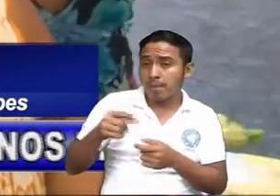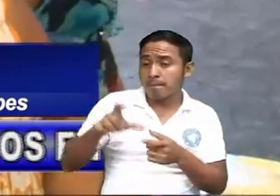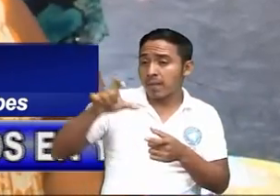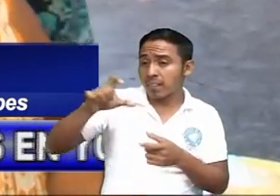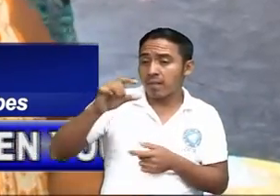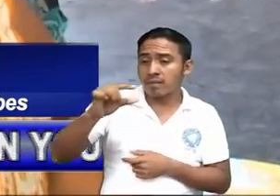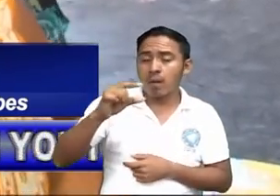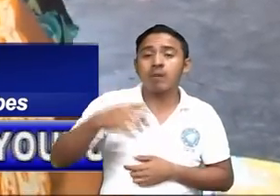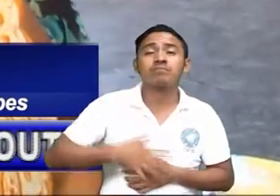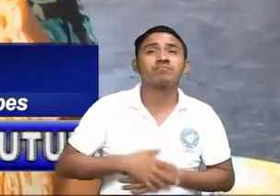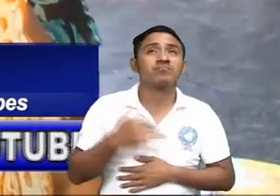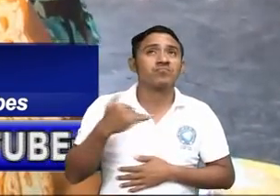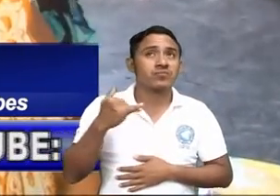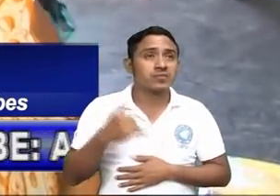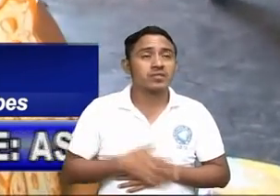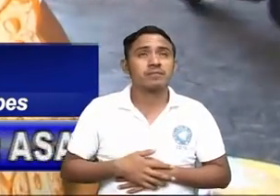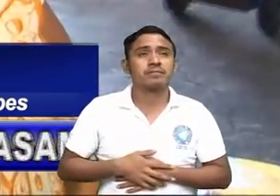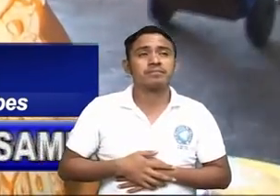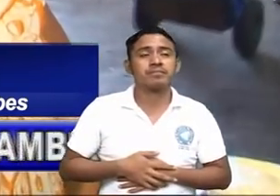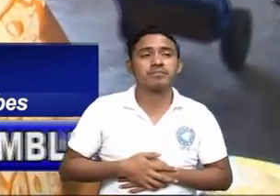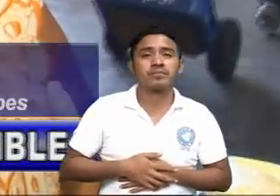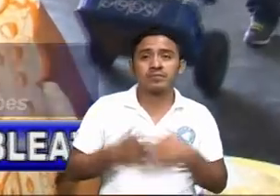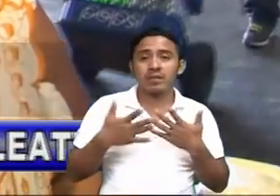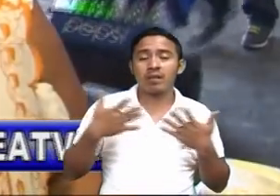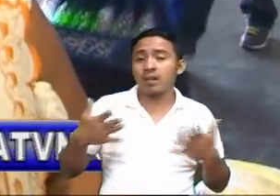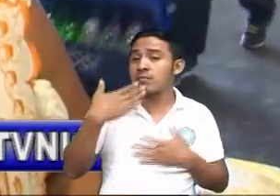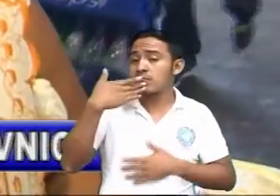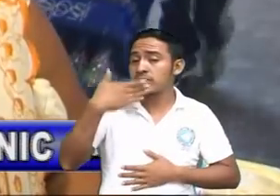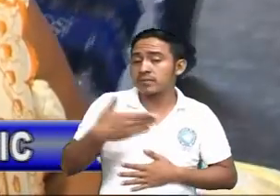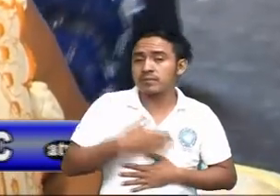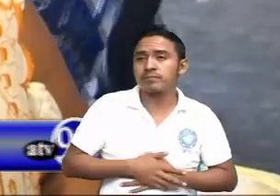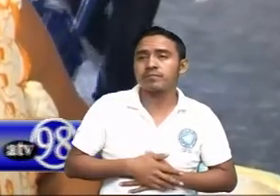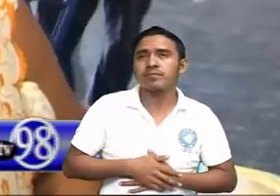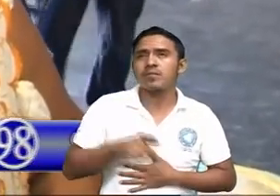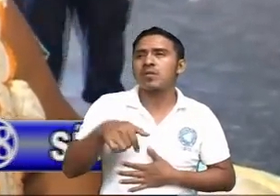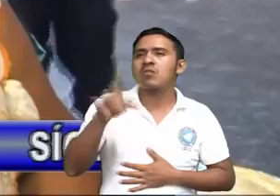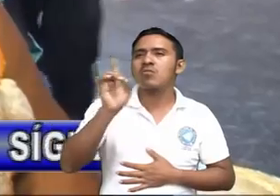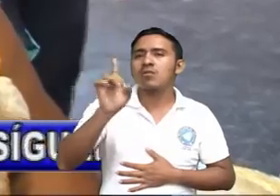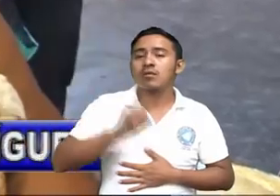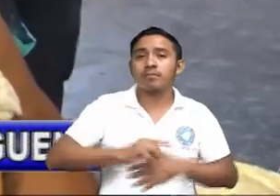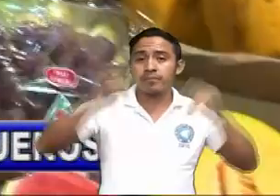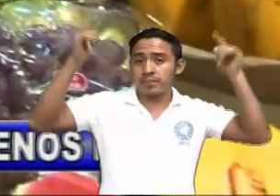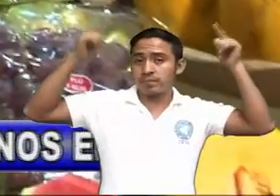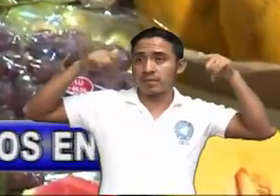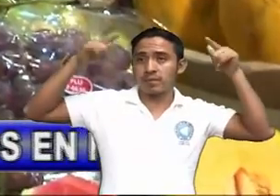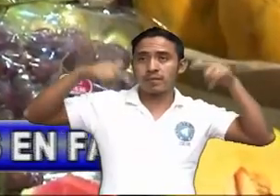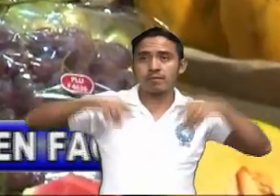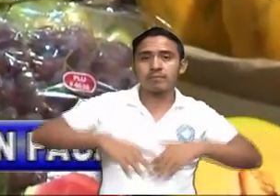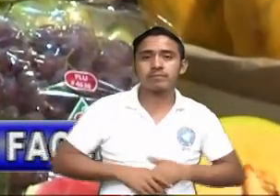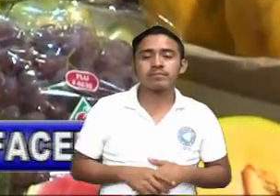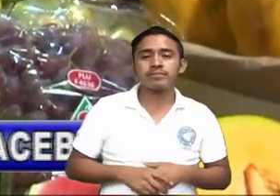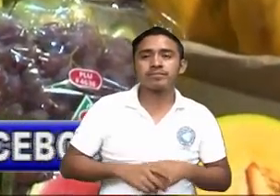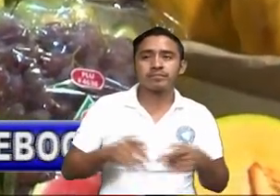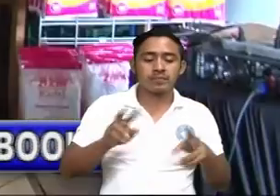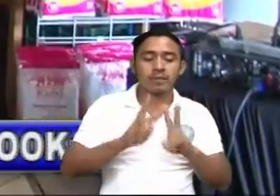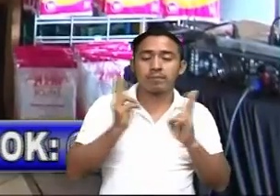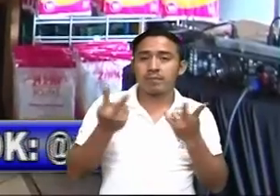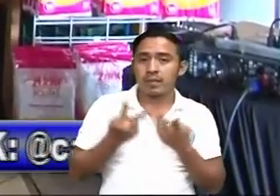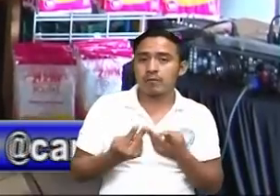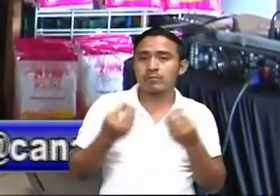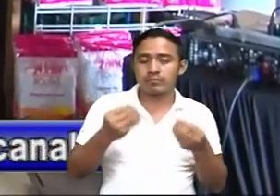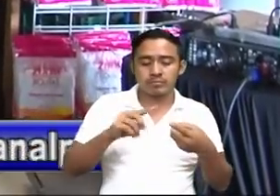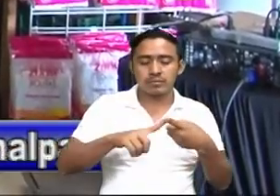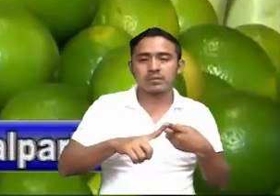acostumbrados en verano. Ah, sí, es jocote grande de calidad. ¿Este de dónde lo traen ustedes? De Masaya. La verdura que está en flote